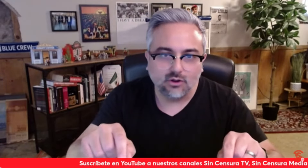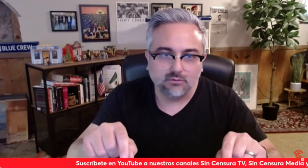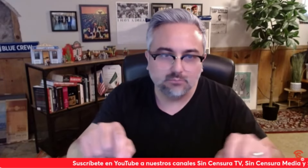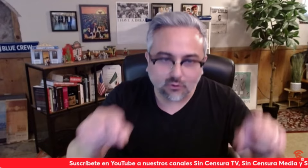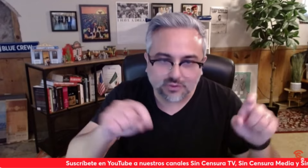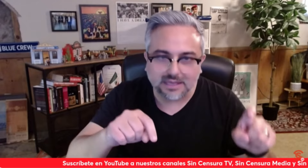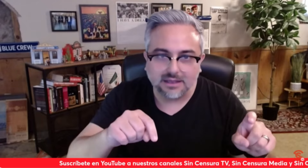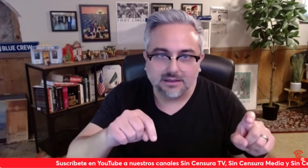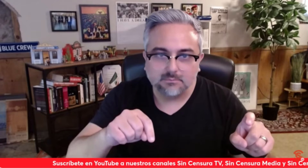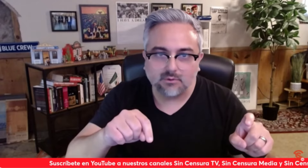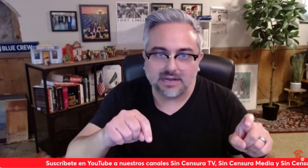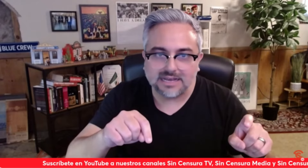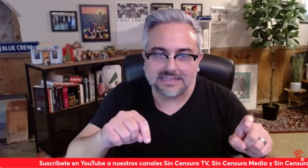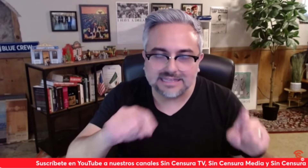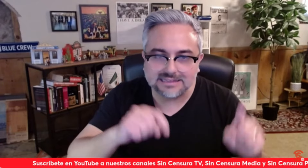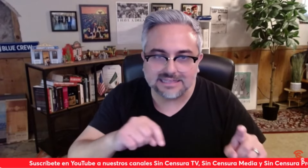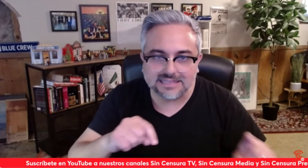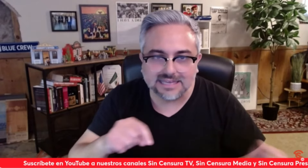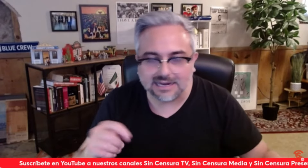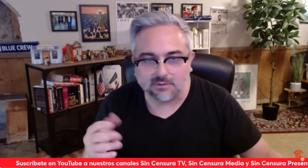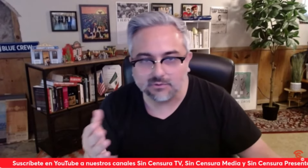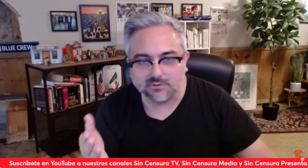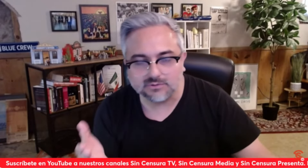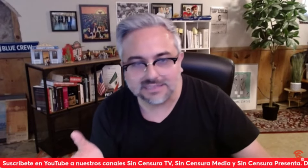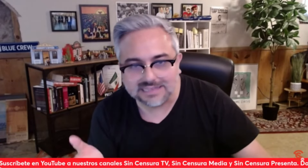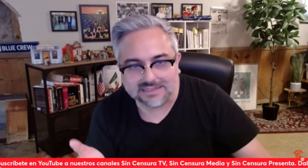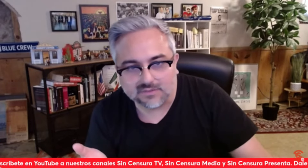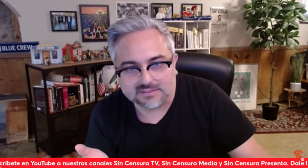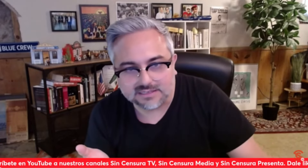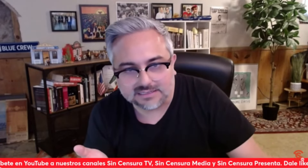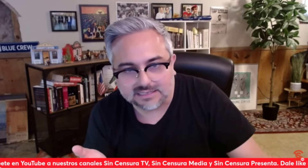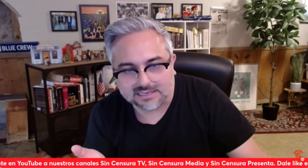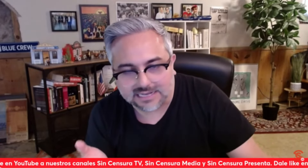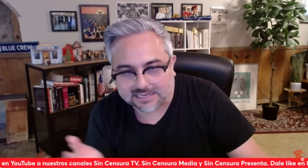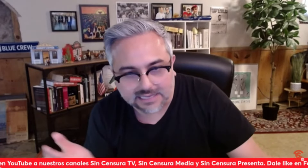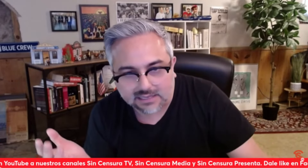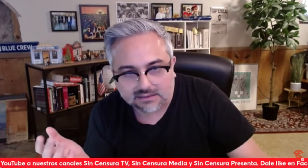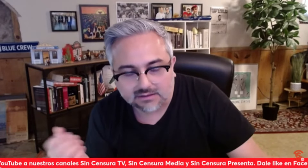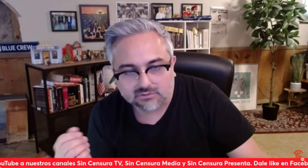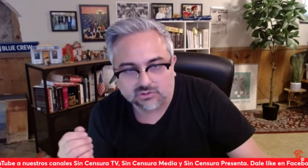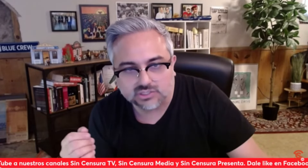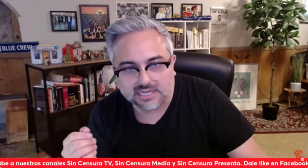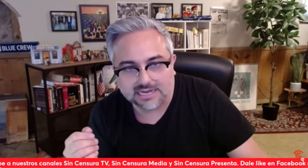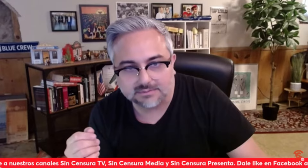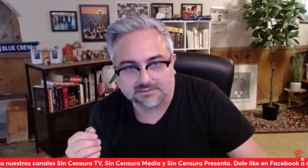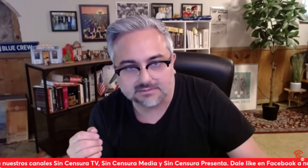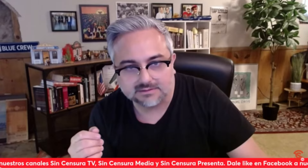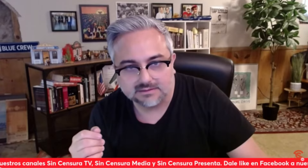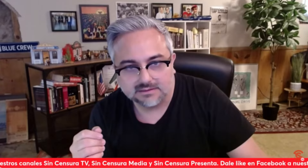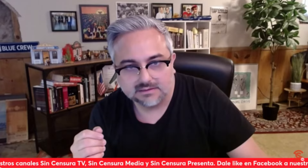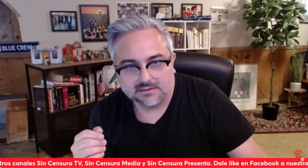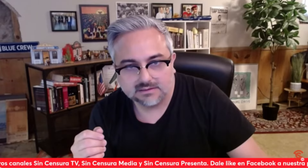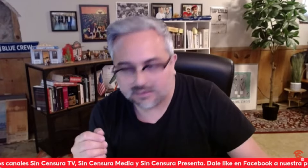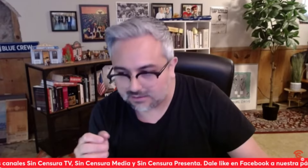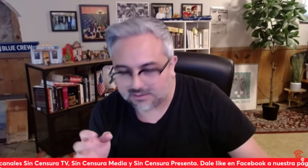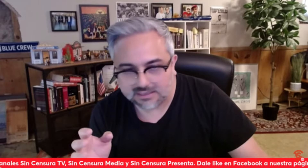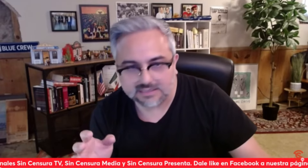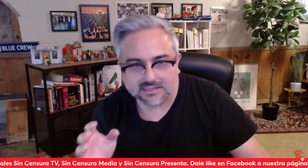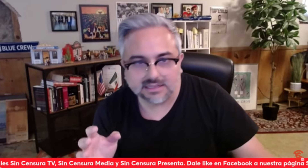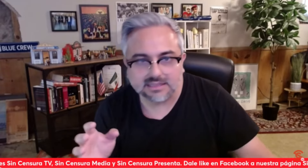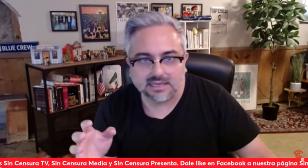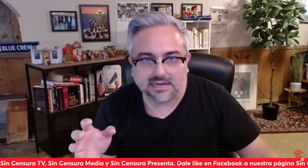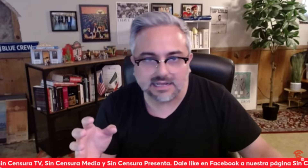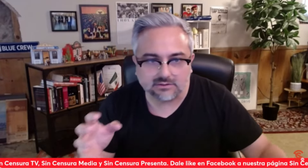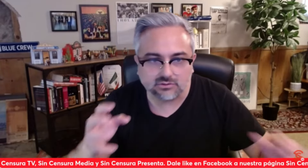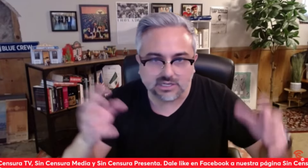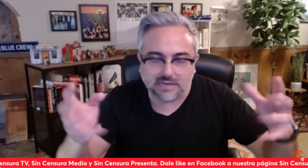mexicano, vota por la candidata indígena. Cuando decimos, ¿de dónde tiene indígena? ¿Qué? Xóchitl Gálvez. ¿Qué